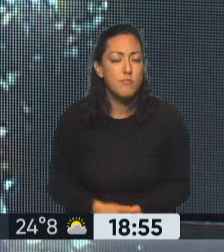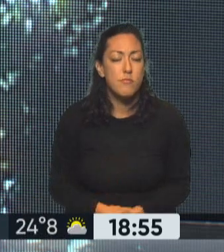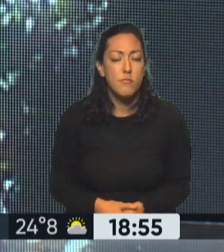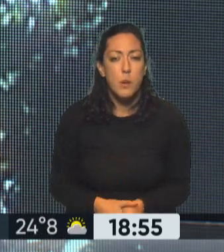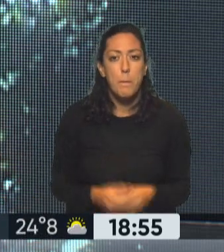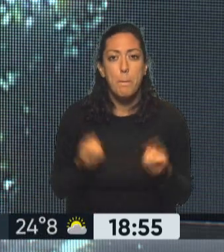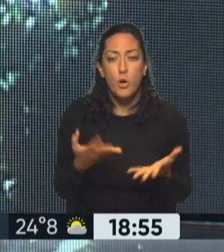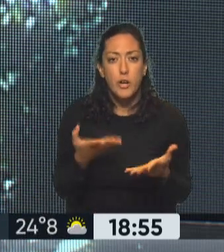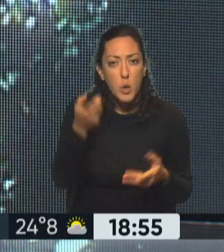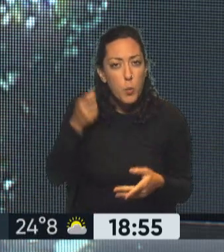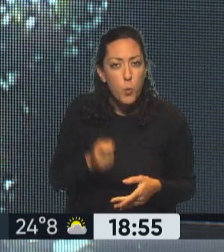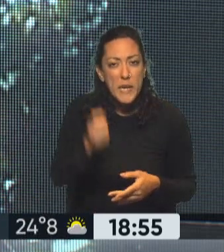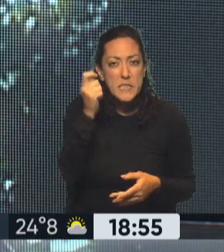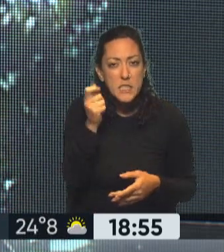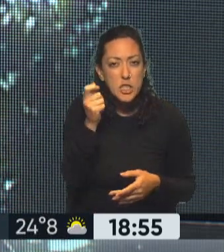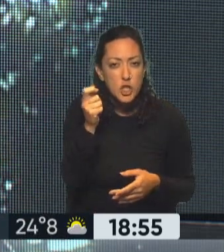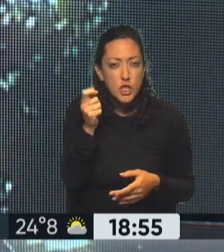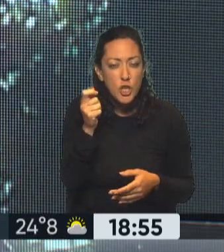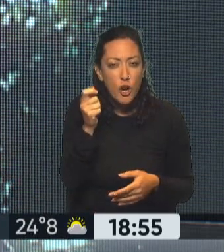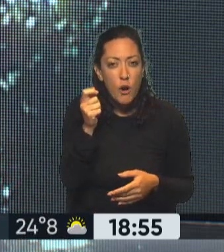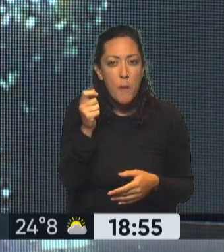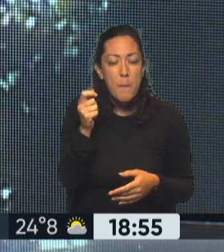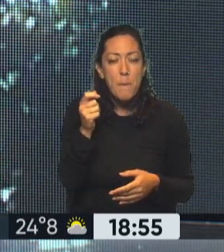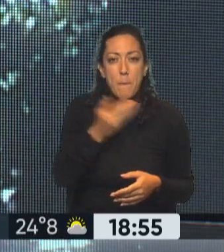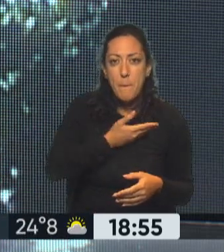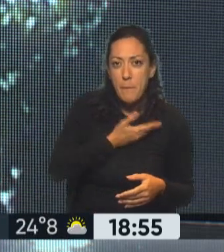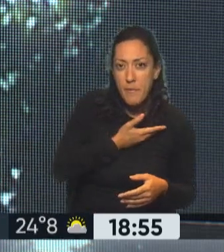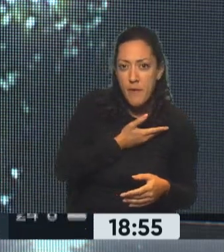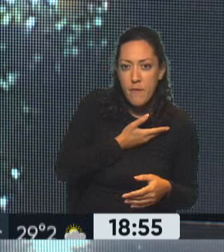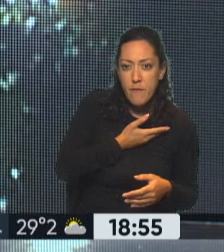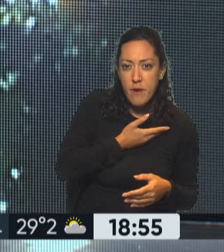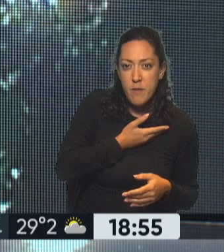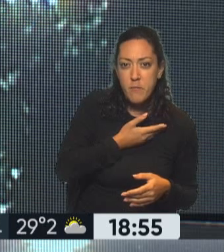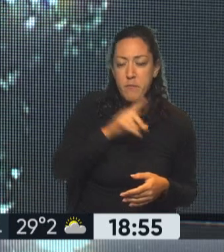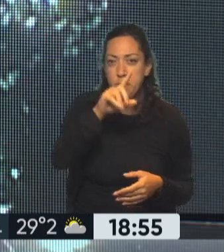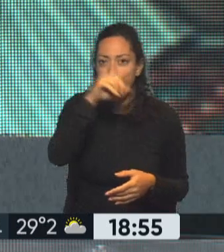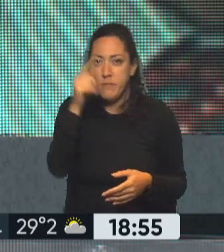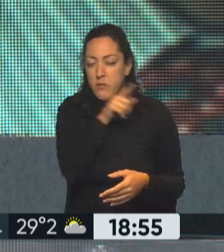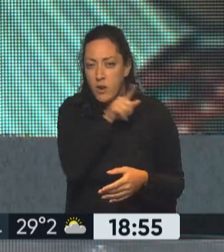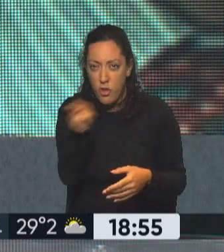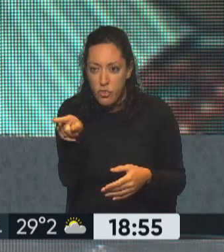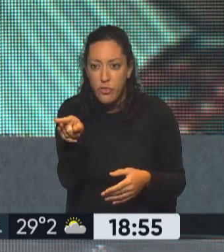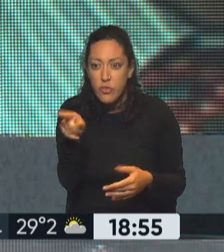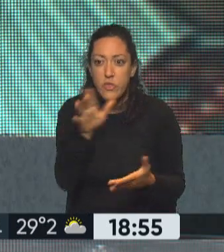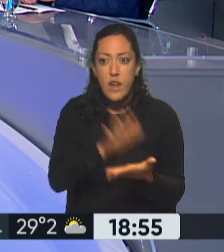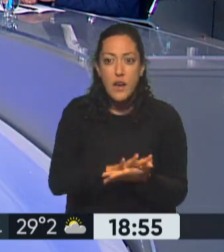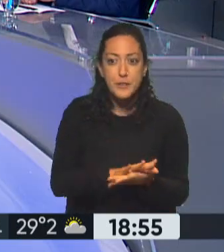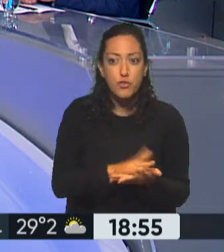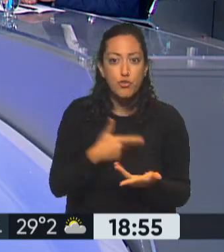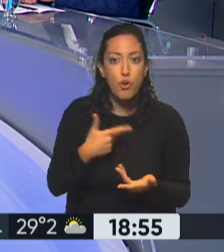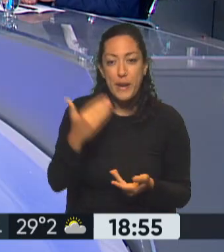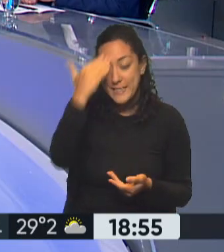por un juicio que había llevado adelante la provincia de Santa Fe contra el Estado federal por la detracción